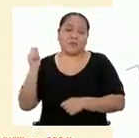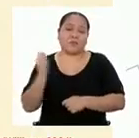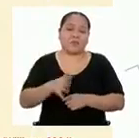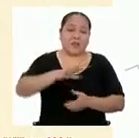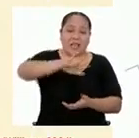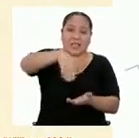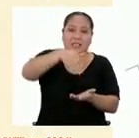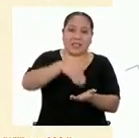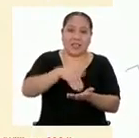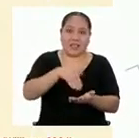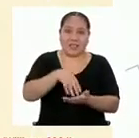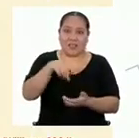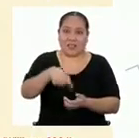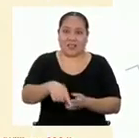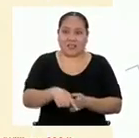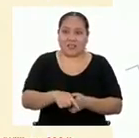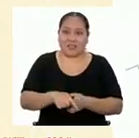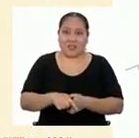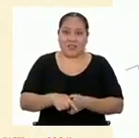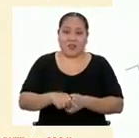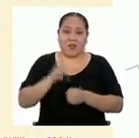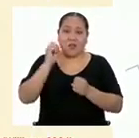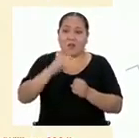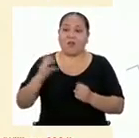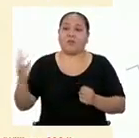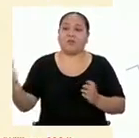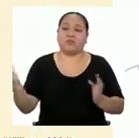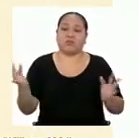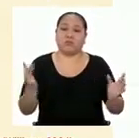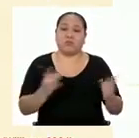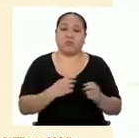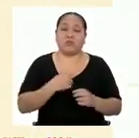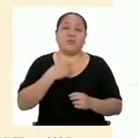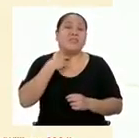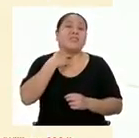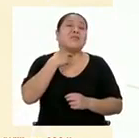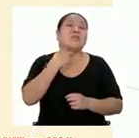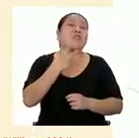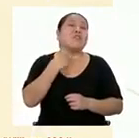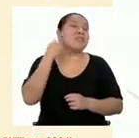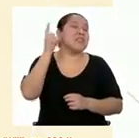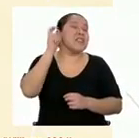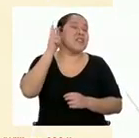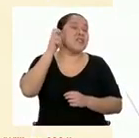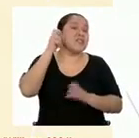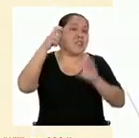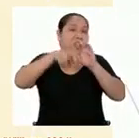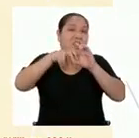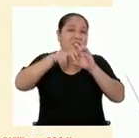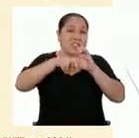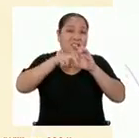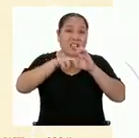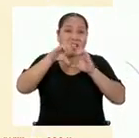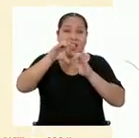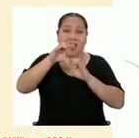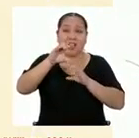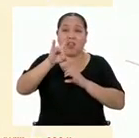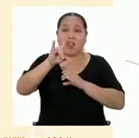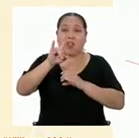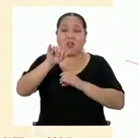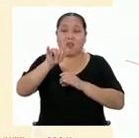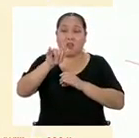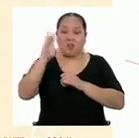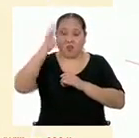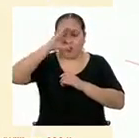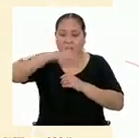piso. Esto provoca una estruendosa avalancha de chirridos y agudos silbidos de los pequeños animales que buscan en